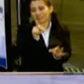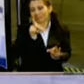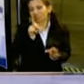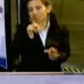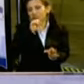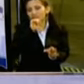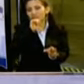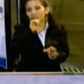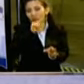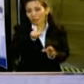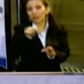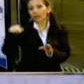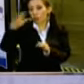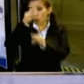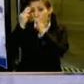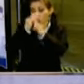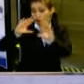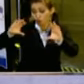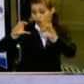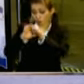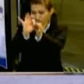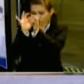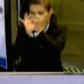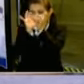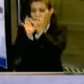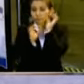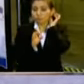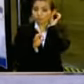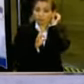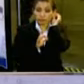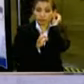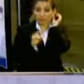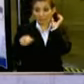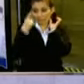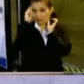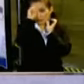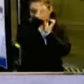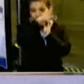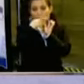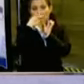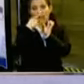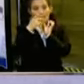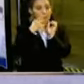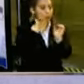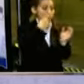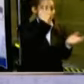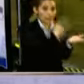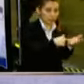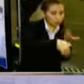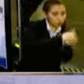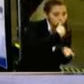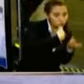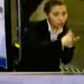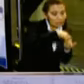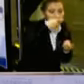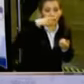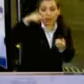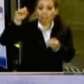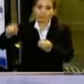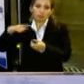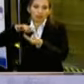también porque en un mundo globalizado es difícil hablar de política interna sin referirnos al